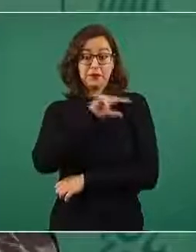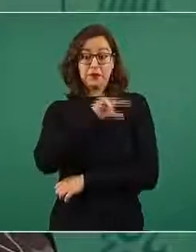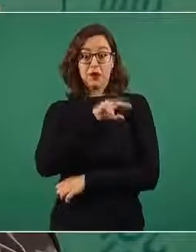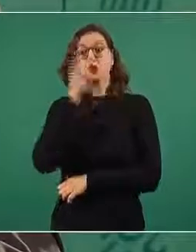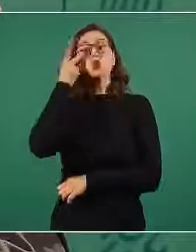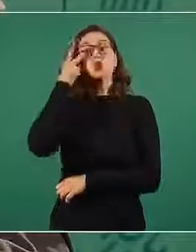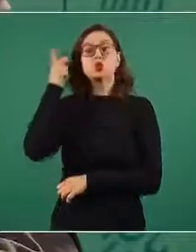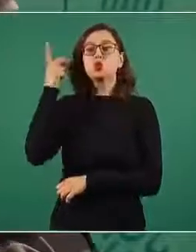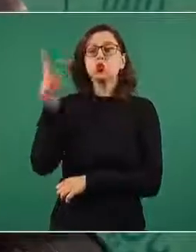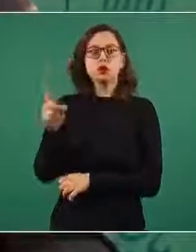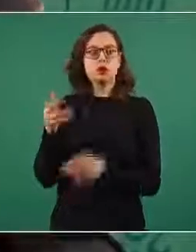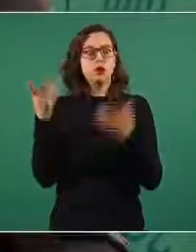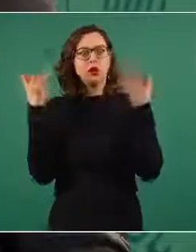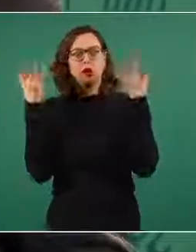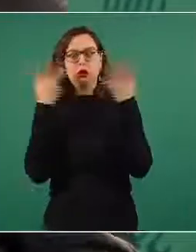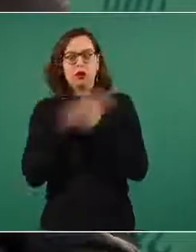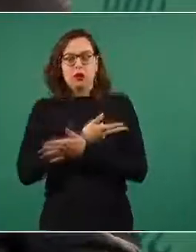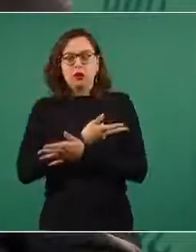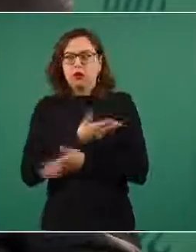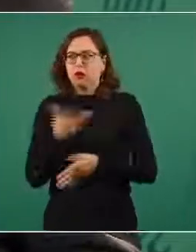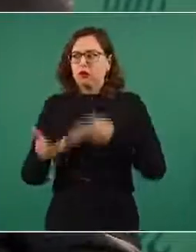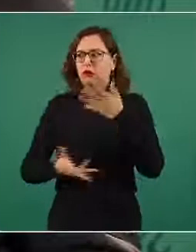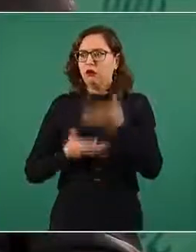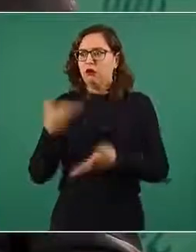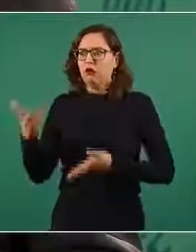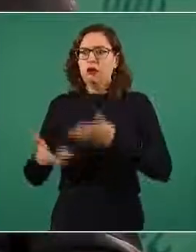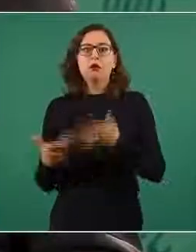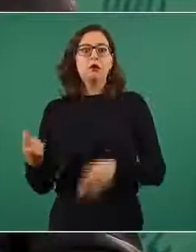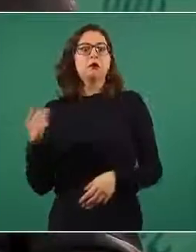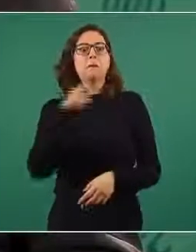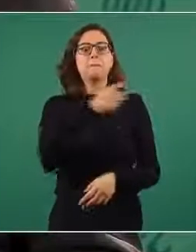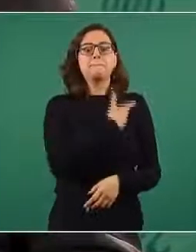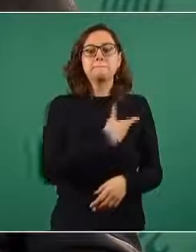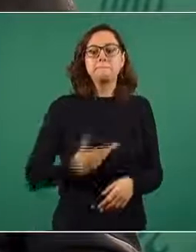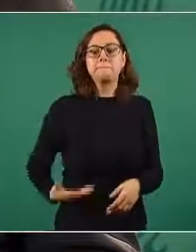vienen a ver al presidente Carranza